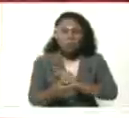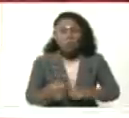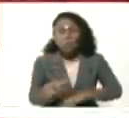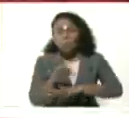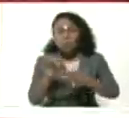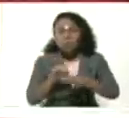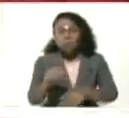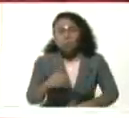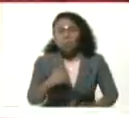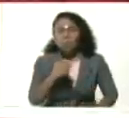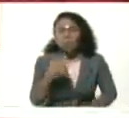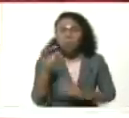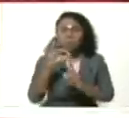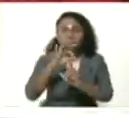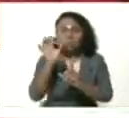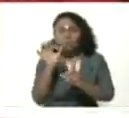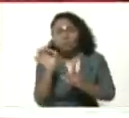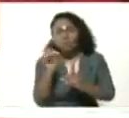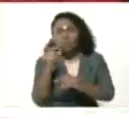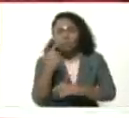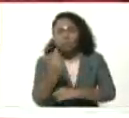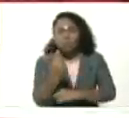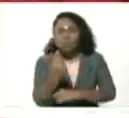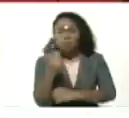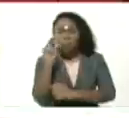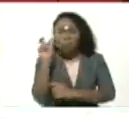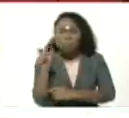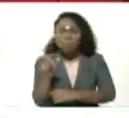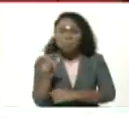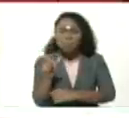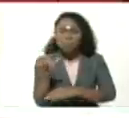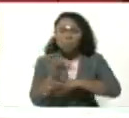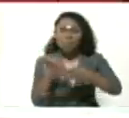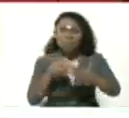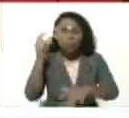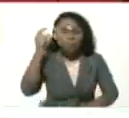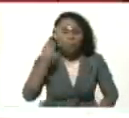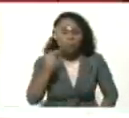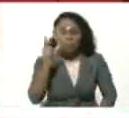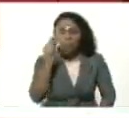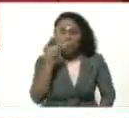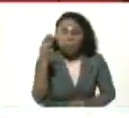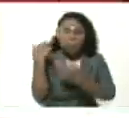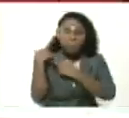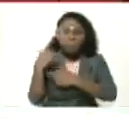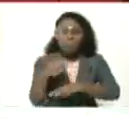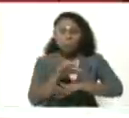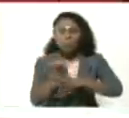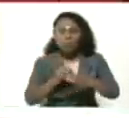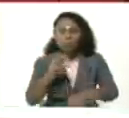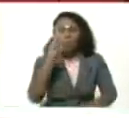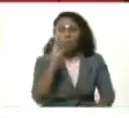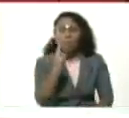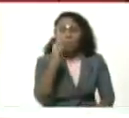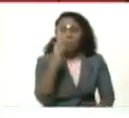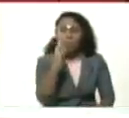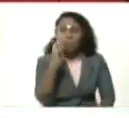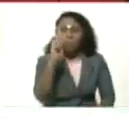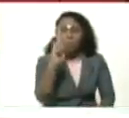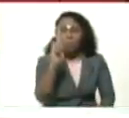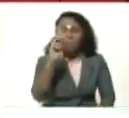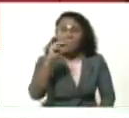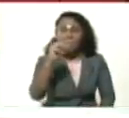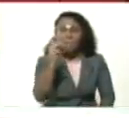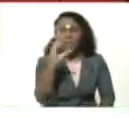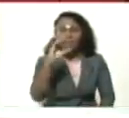Palmasola, Giuseppe Palmieri. Municipio Sucre, Carlos Torrealba. Municipio Urumaco, Alejandro